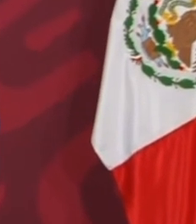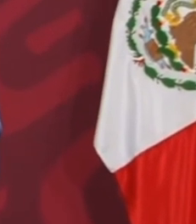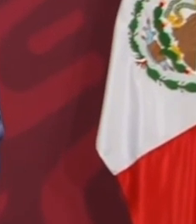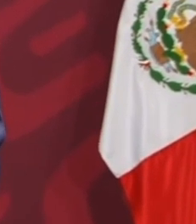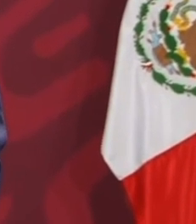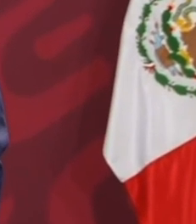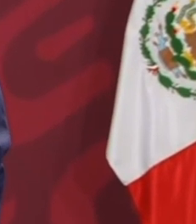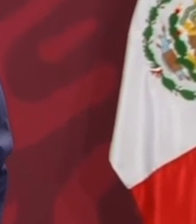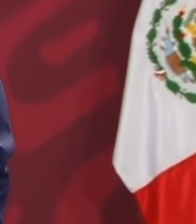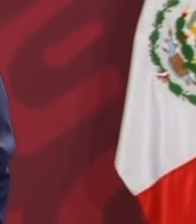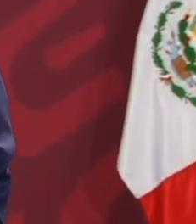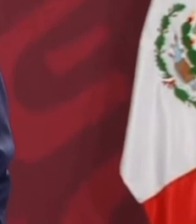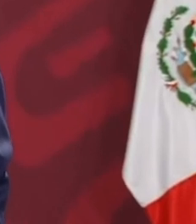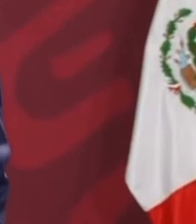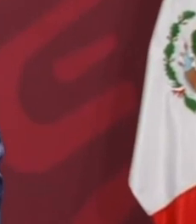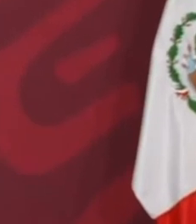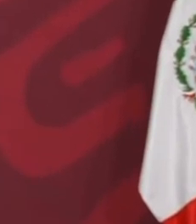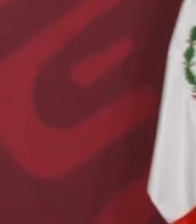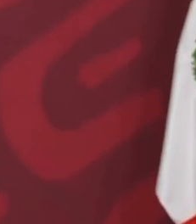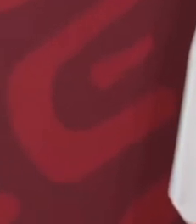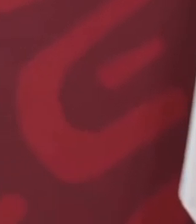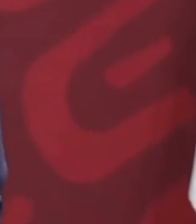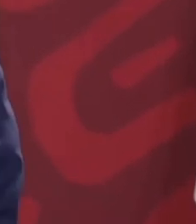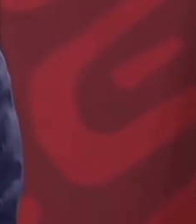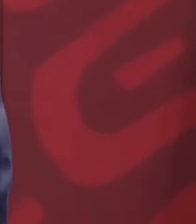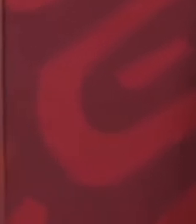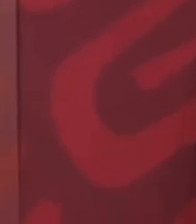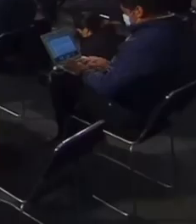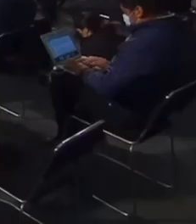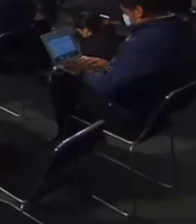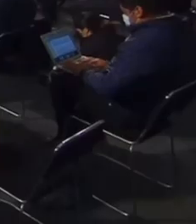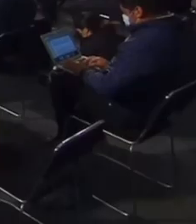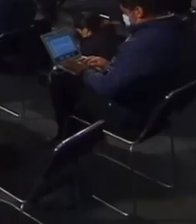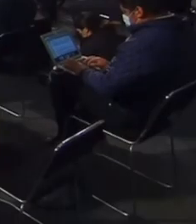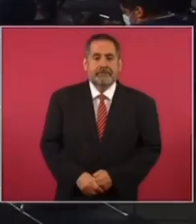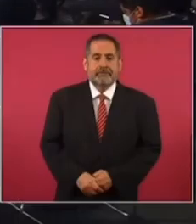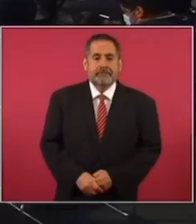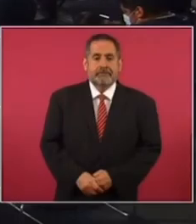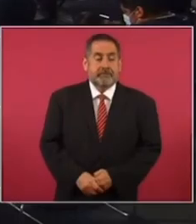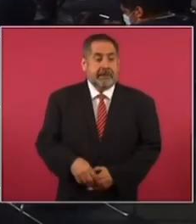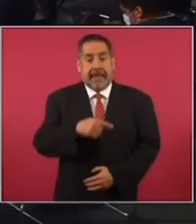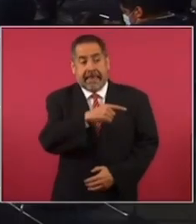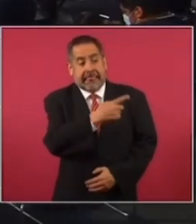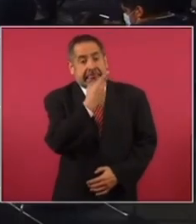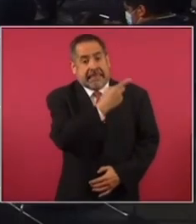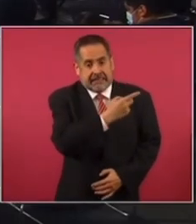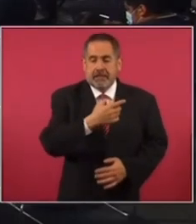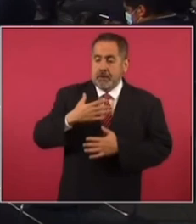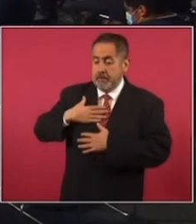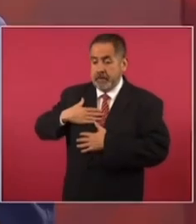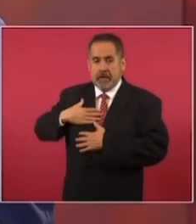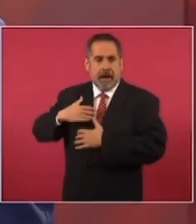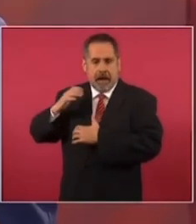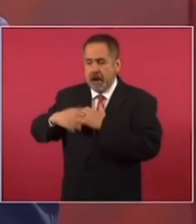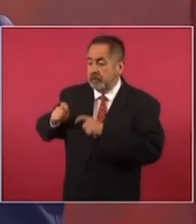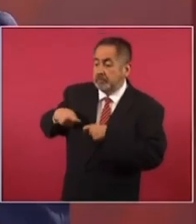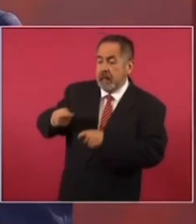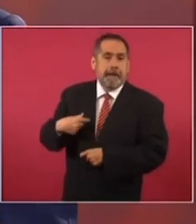dice que siempre no la leyó. Para que vean lo mentirosísimo que es este güey, hasta dónde llega.